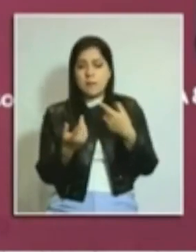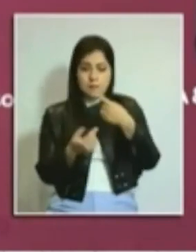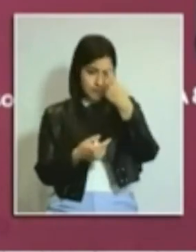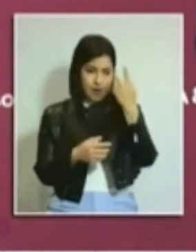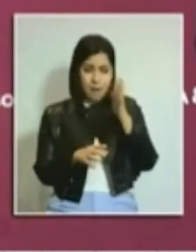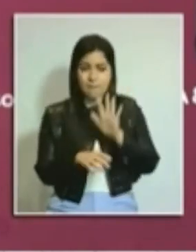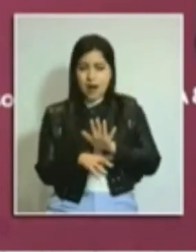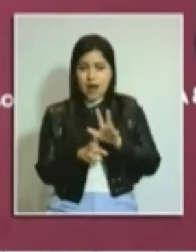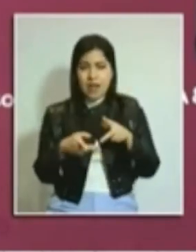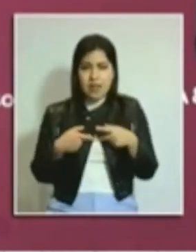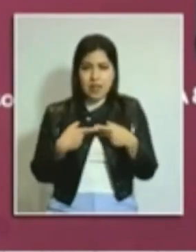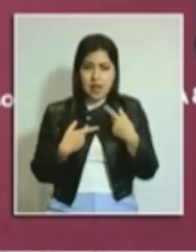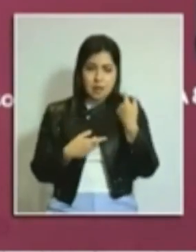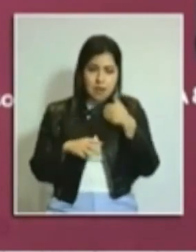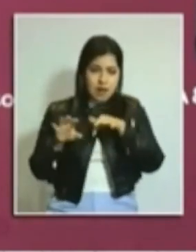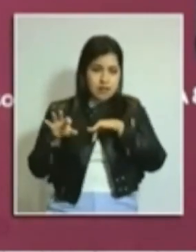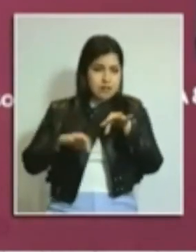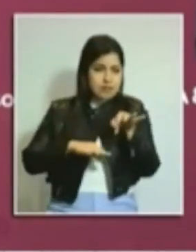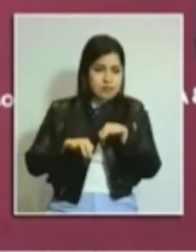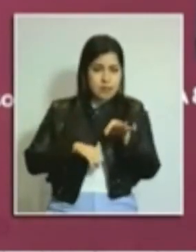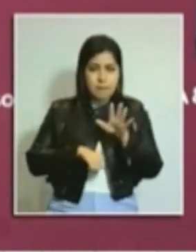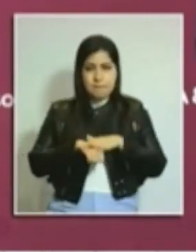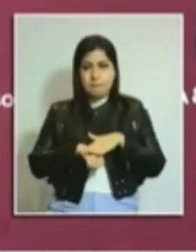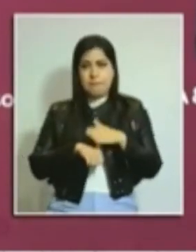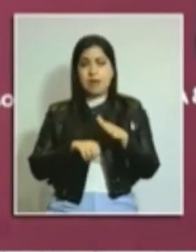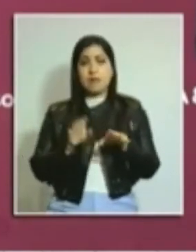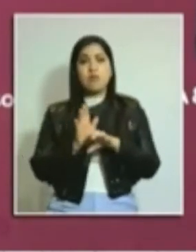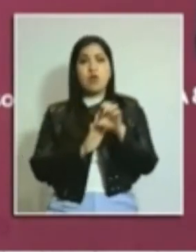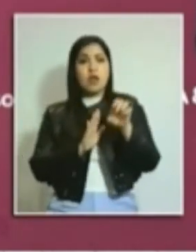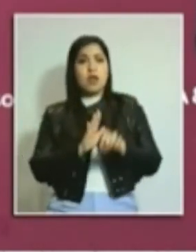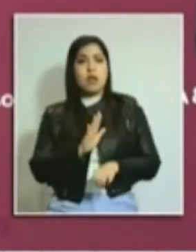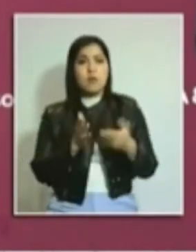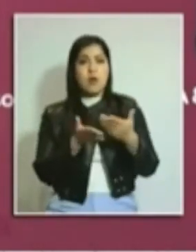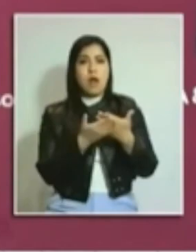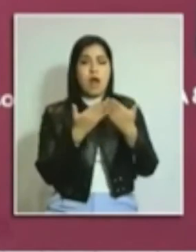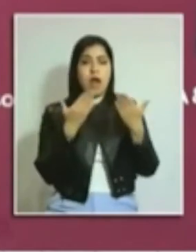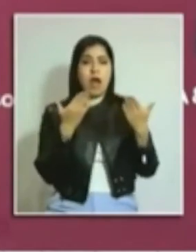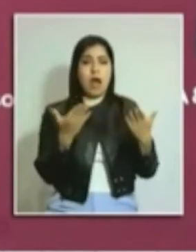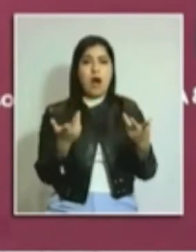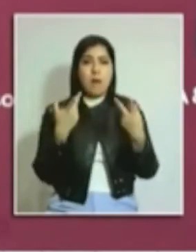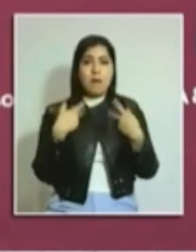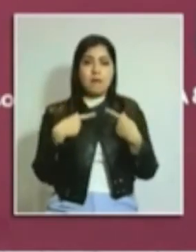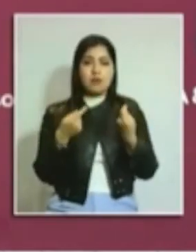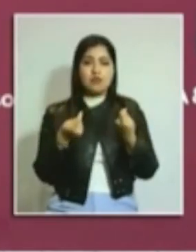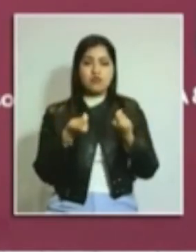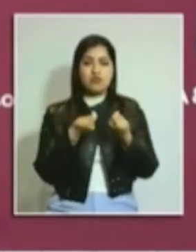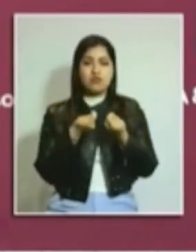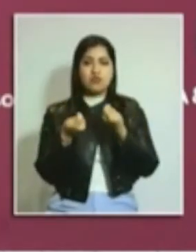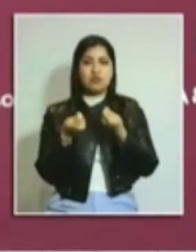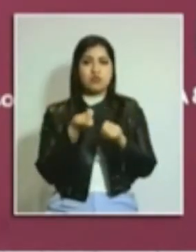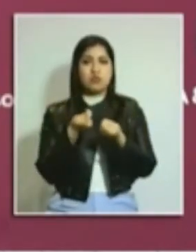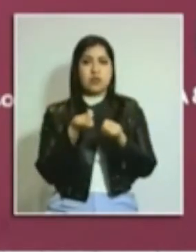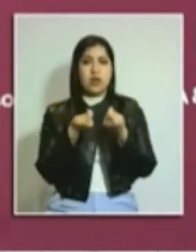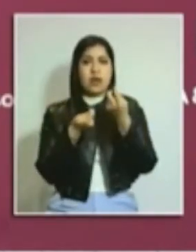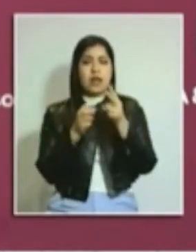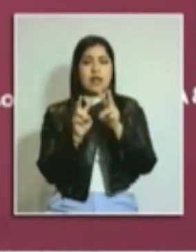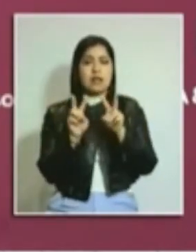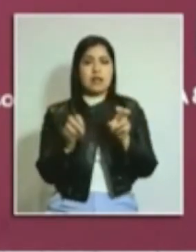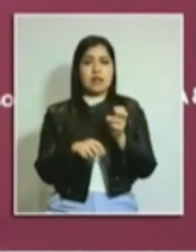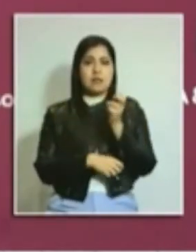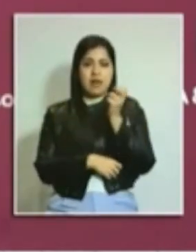eso ha sido en el tráfico de personas. Entonces, esos temas los estamos levantando